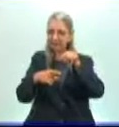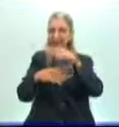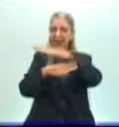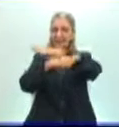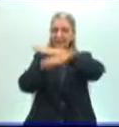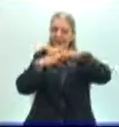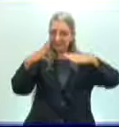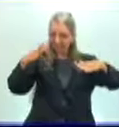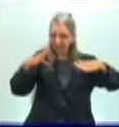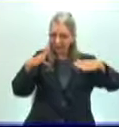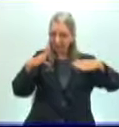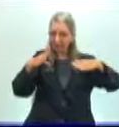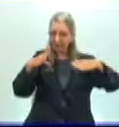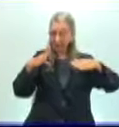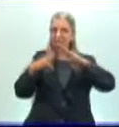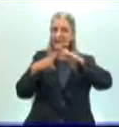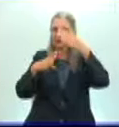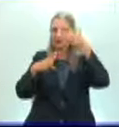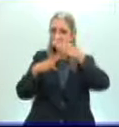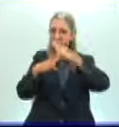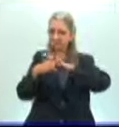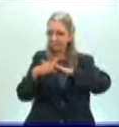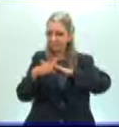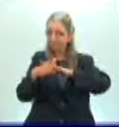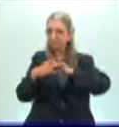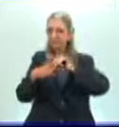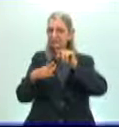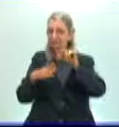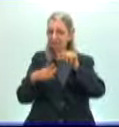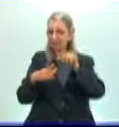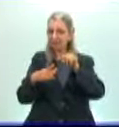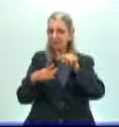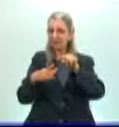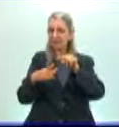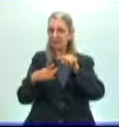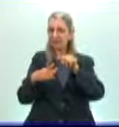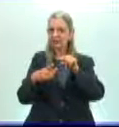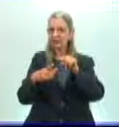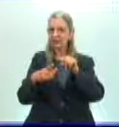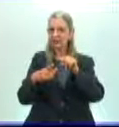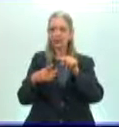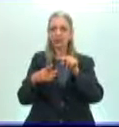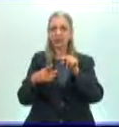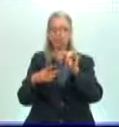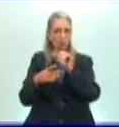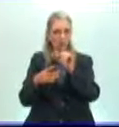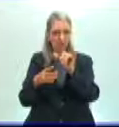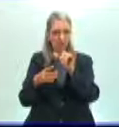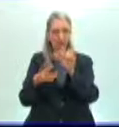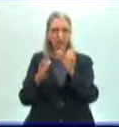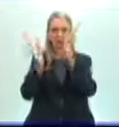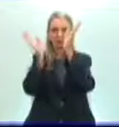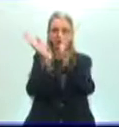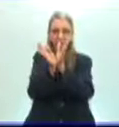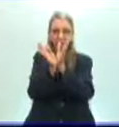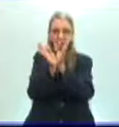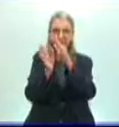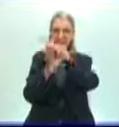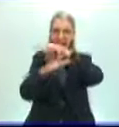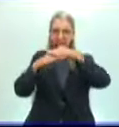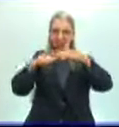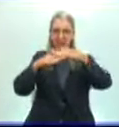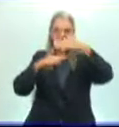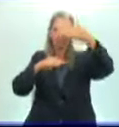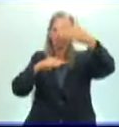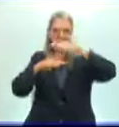área del círculo. Es verdad, pero noten cómo también un semicírculo es un sector circular cuyo ángulo es 180. Vamos a aplicarlo aquí en nuestra